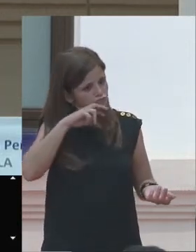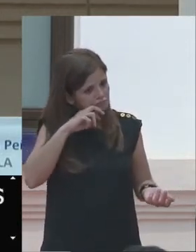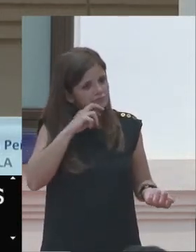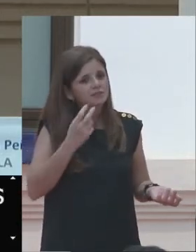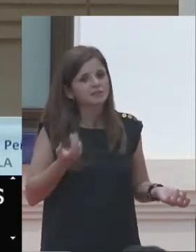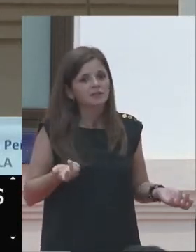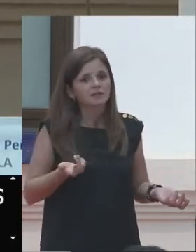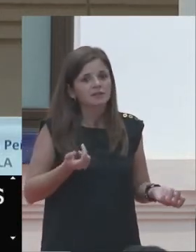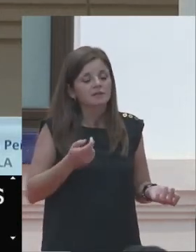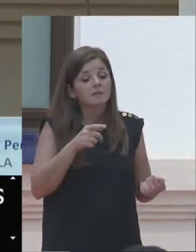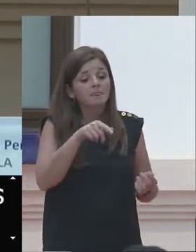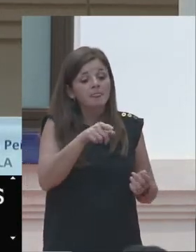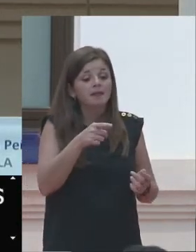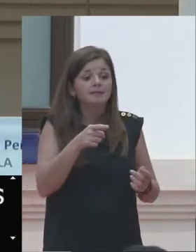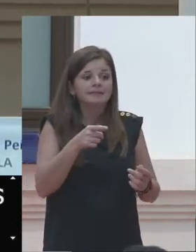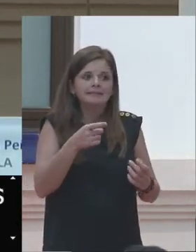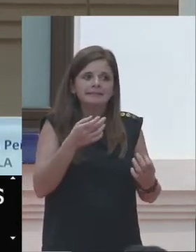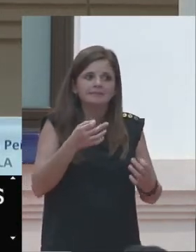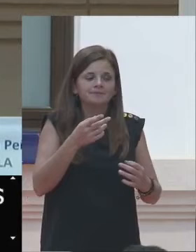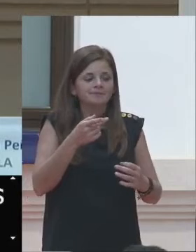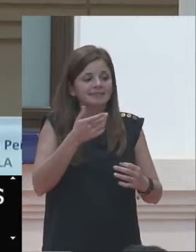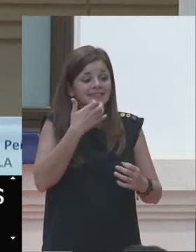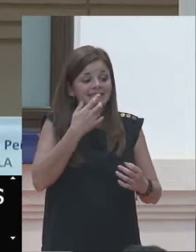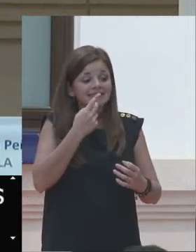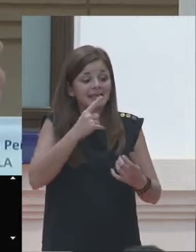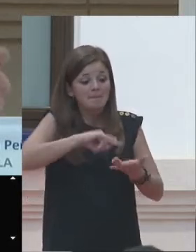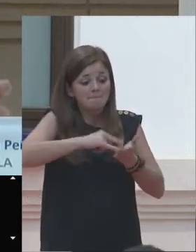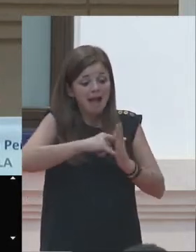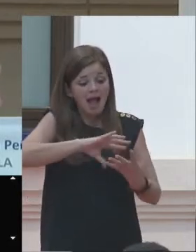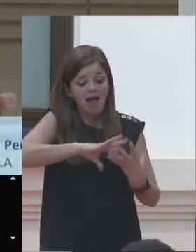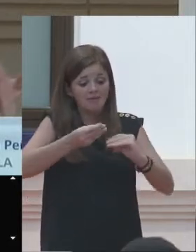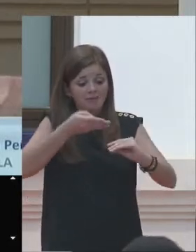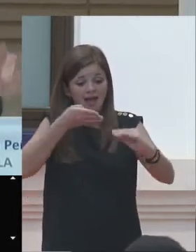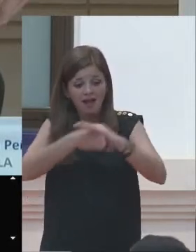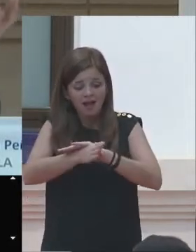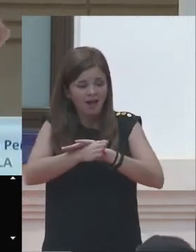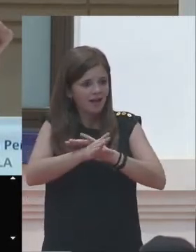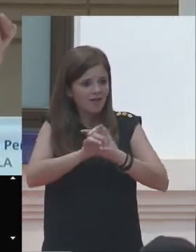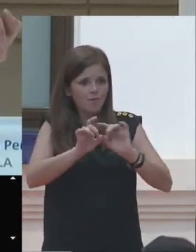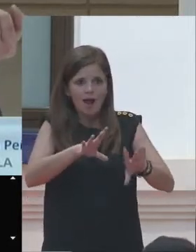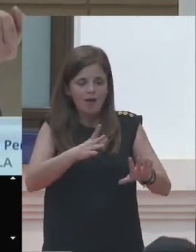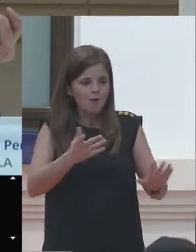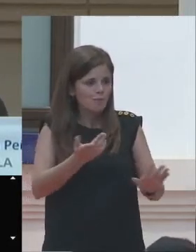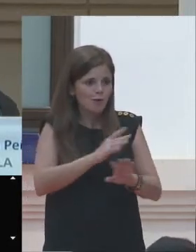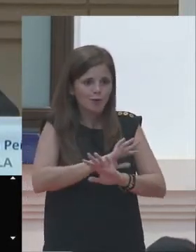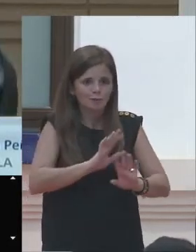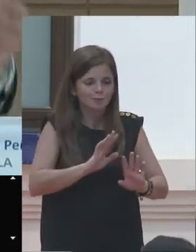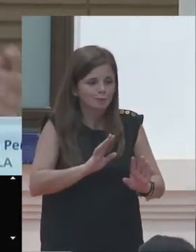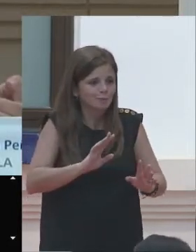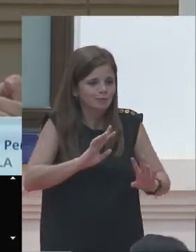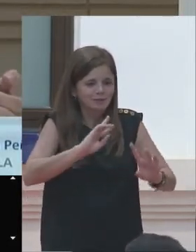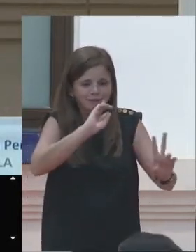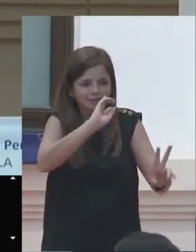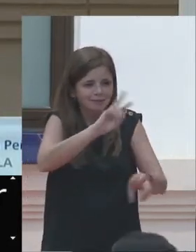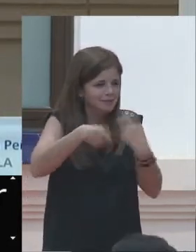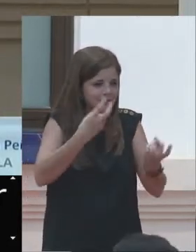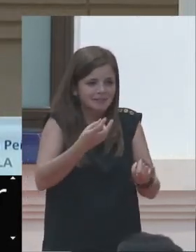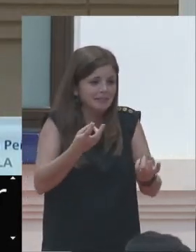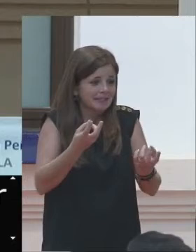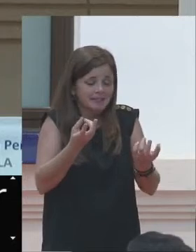y llevar a cabo la accesibilidad supone chocar directamente con el mantenimiento de ese bien que hemos heredado y que tenemos